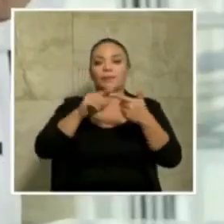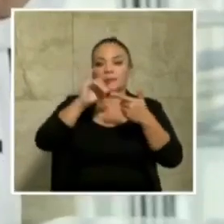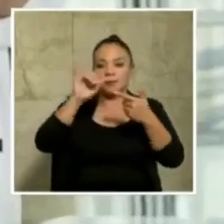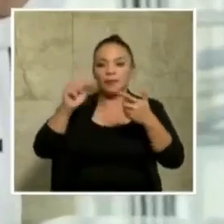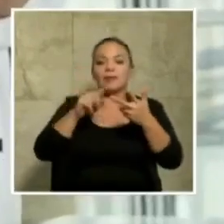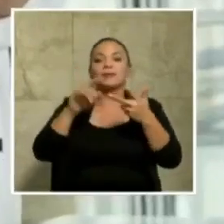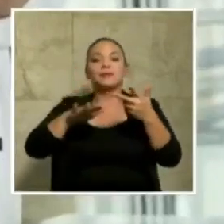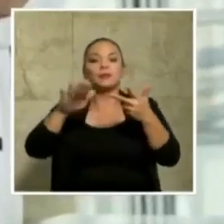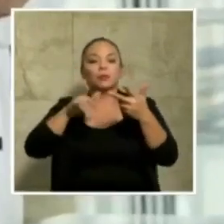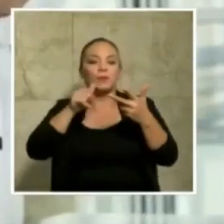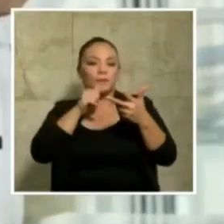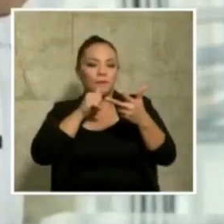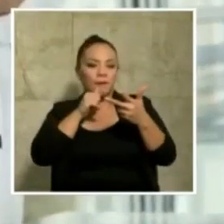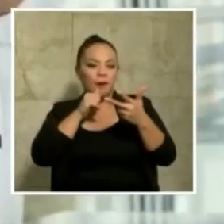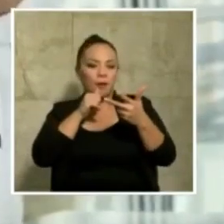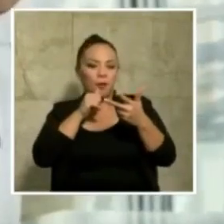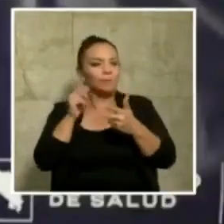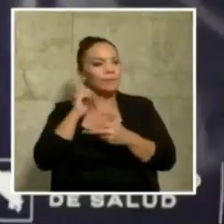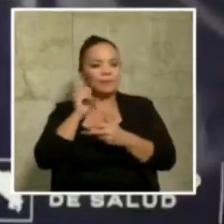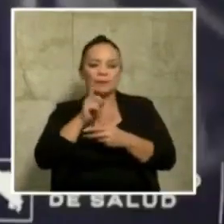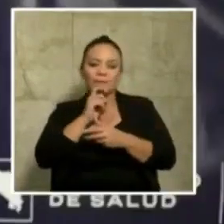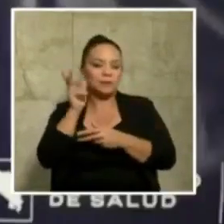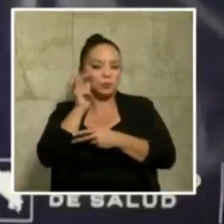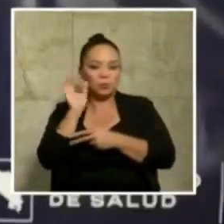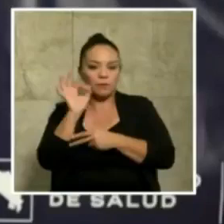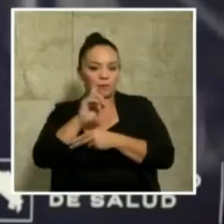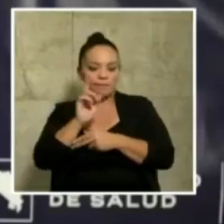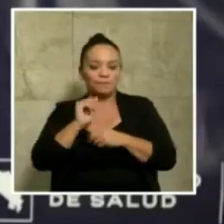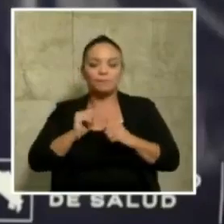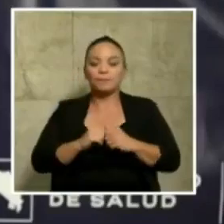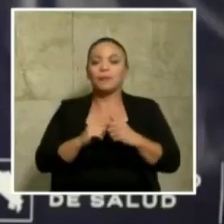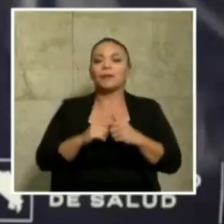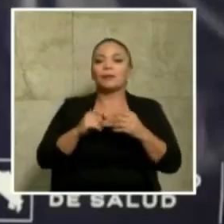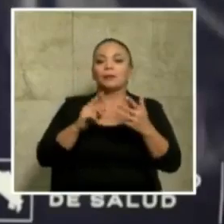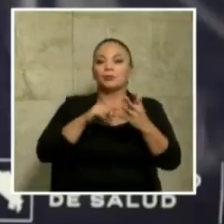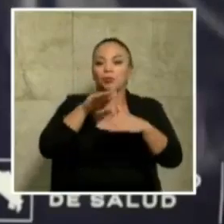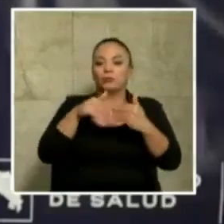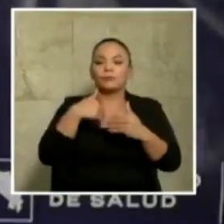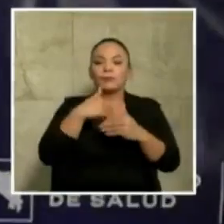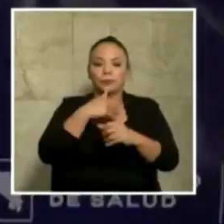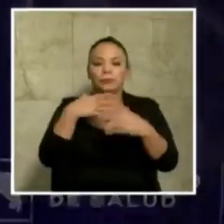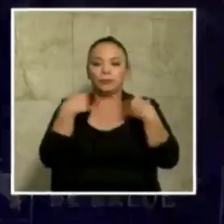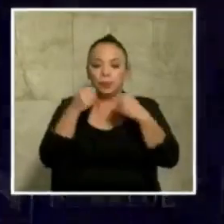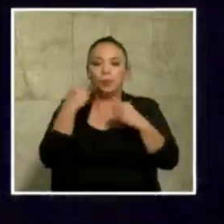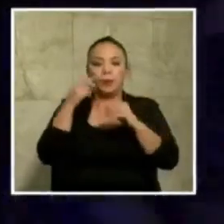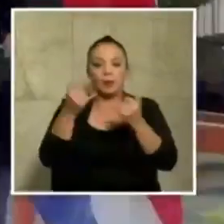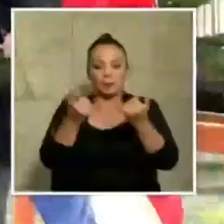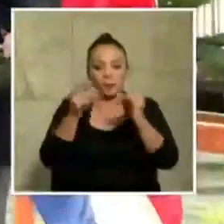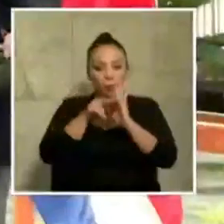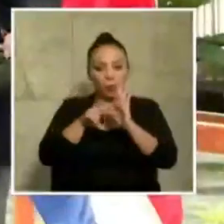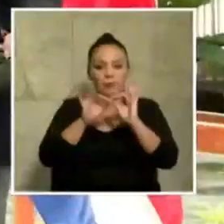médico privado, quienes han trabajado de la mano con el Ministerio de Salud para la actualización de esta norma. Muchas gracias.